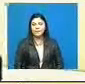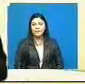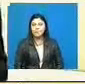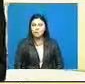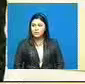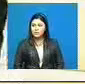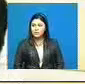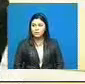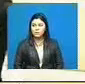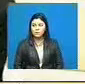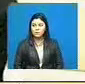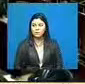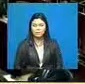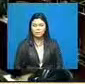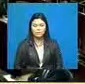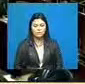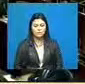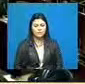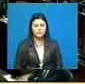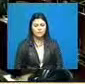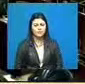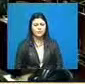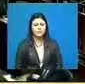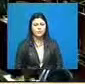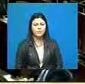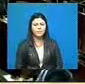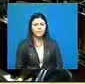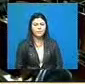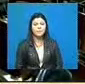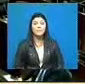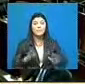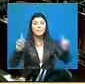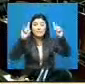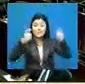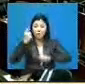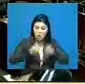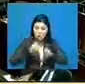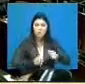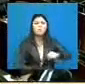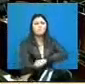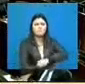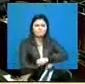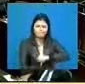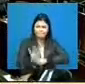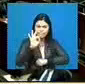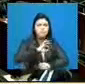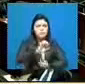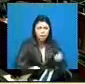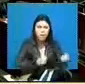En esa misma ocasión, Moody's, pilares macroeconómicos sólidos respaldan el